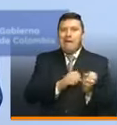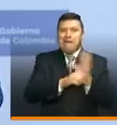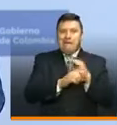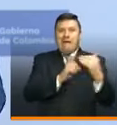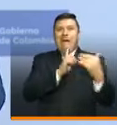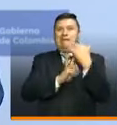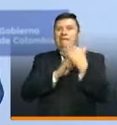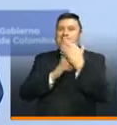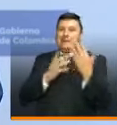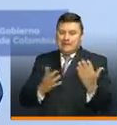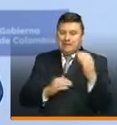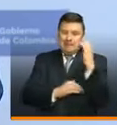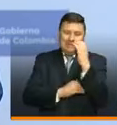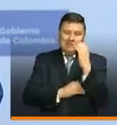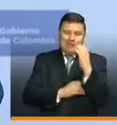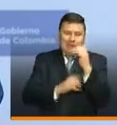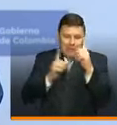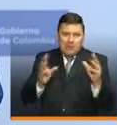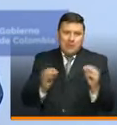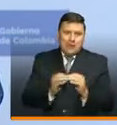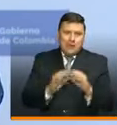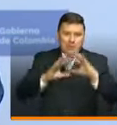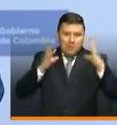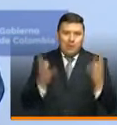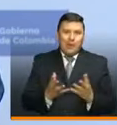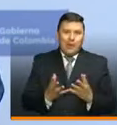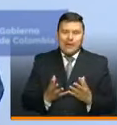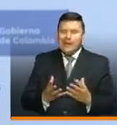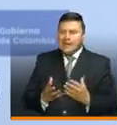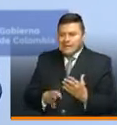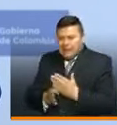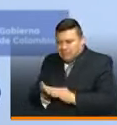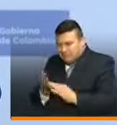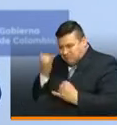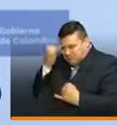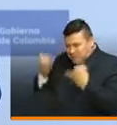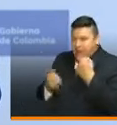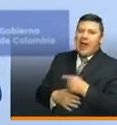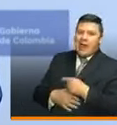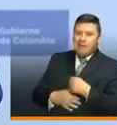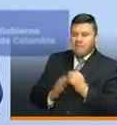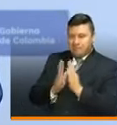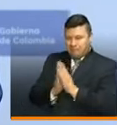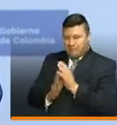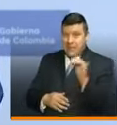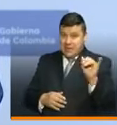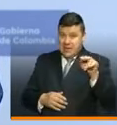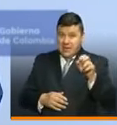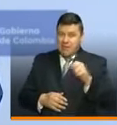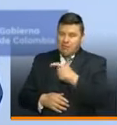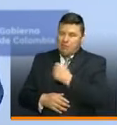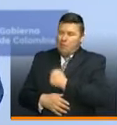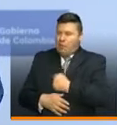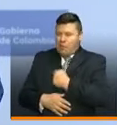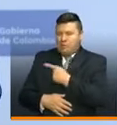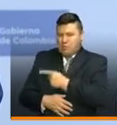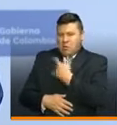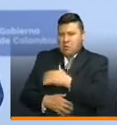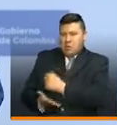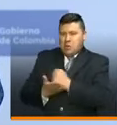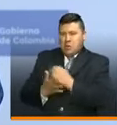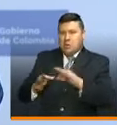riesgo a la totalidad del planeta. Entonces le voy a pedir a Gina, por favor, que ha sido, bueno, yo